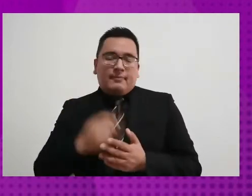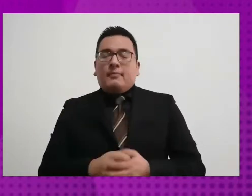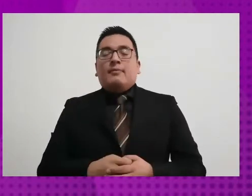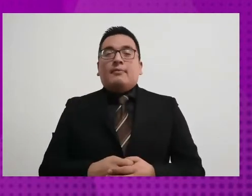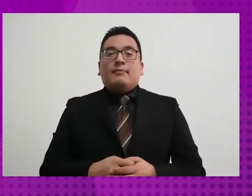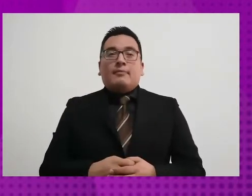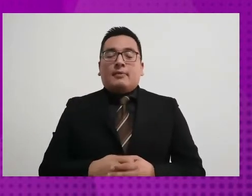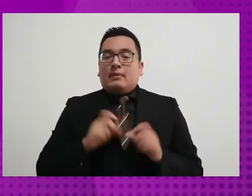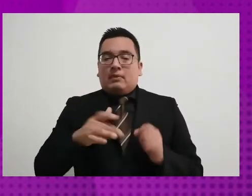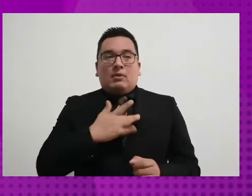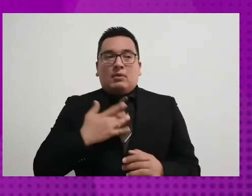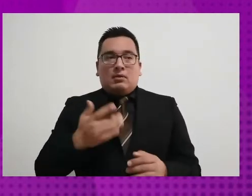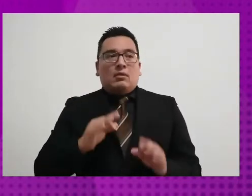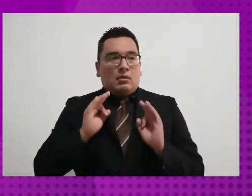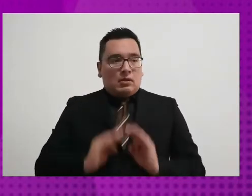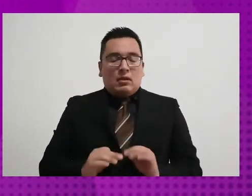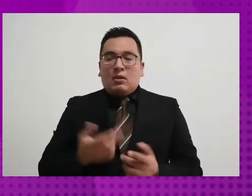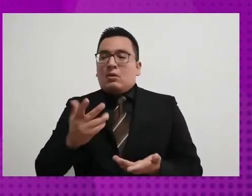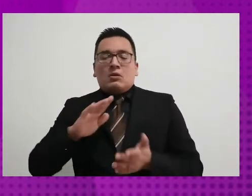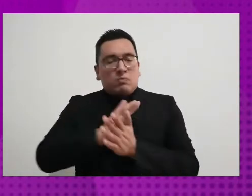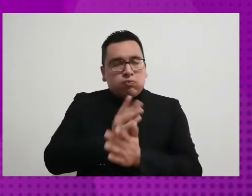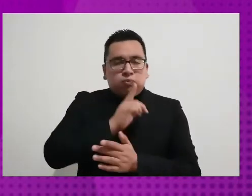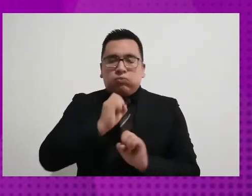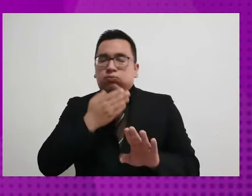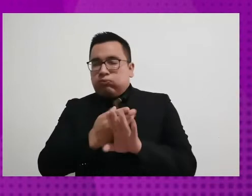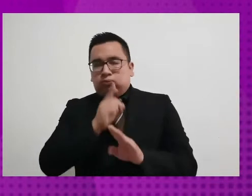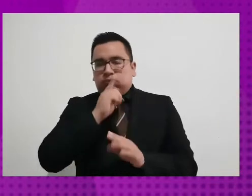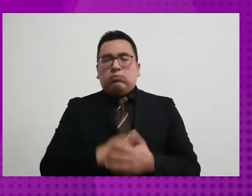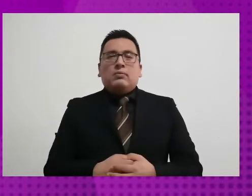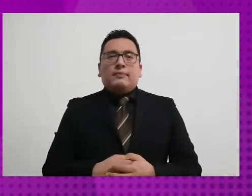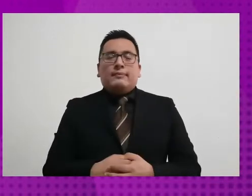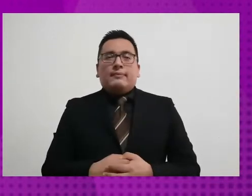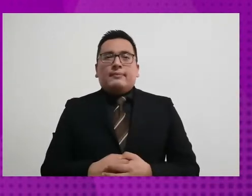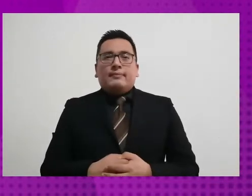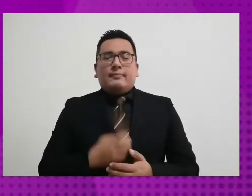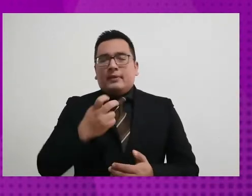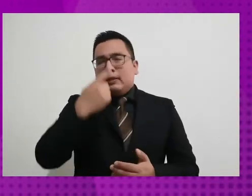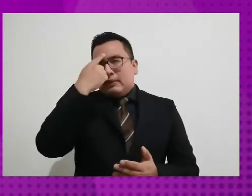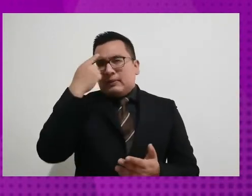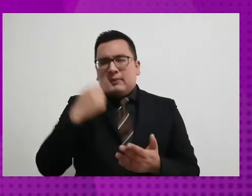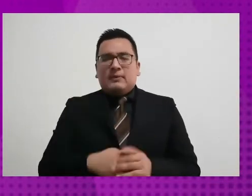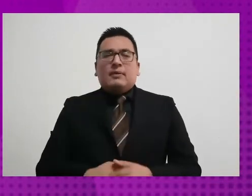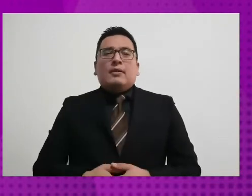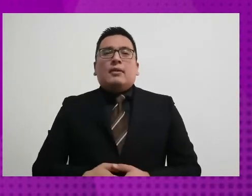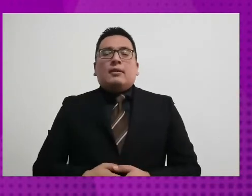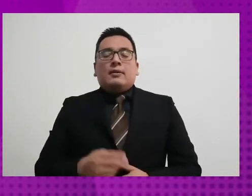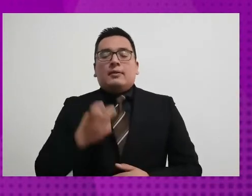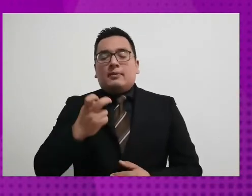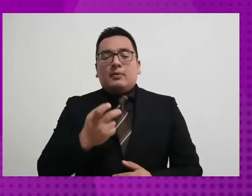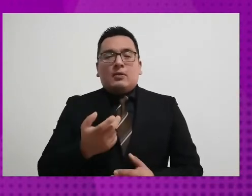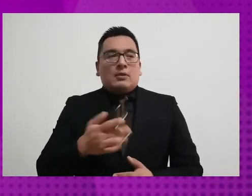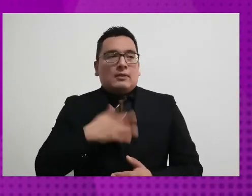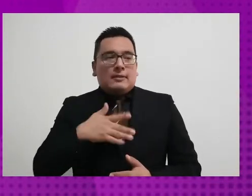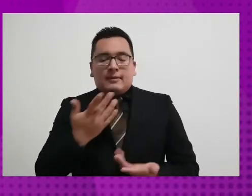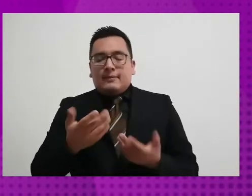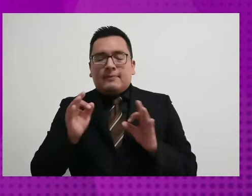político-electorales y hacerlos en condiciones de seguridad, sin discriminación y sin violencia. Entonces creo que esta es otra parte de estos lineamientos que me